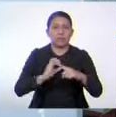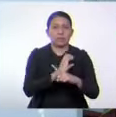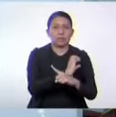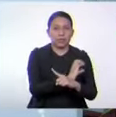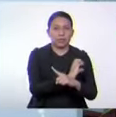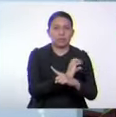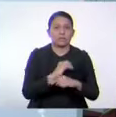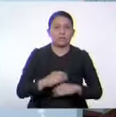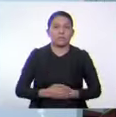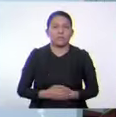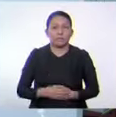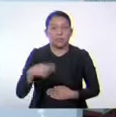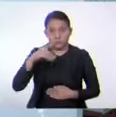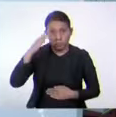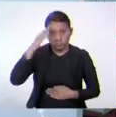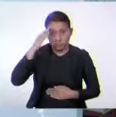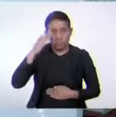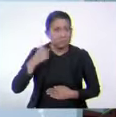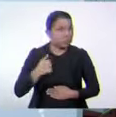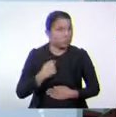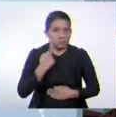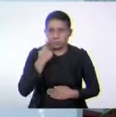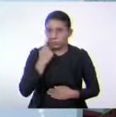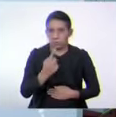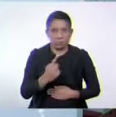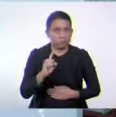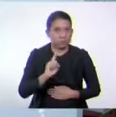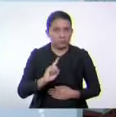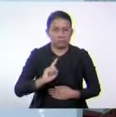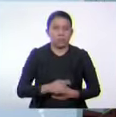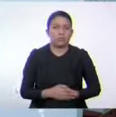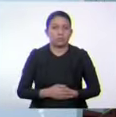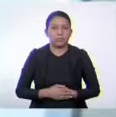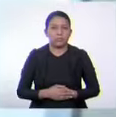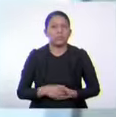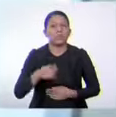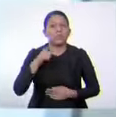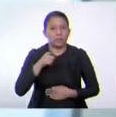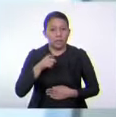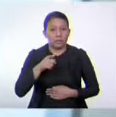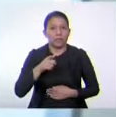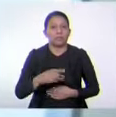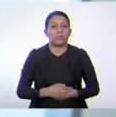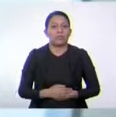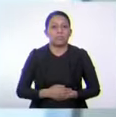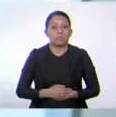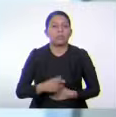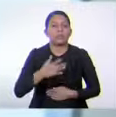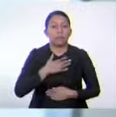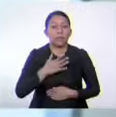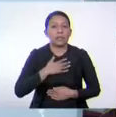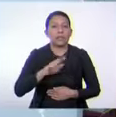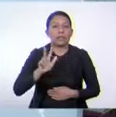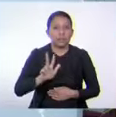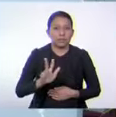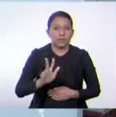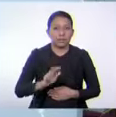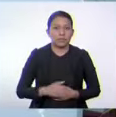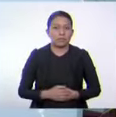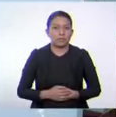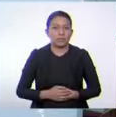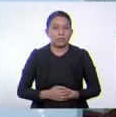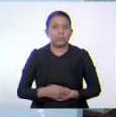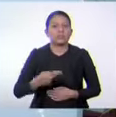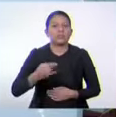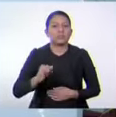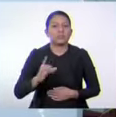Sabemos que aunque no lo vemos de forma invisible, este extremo tiene 3 enlaces con los